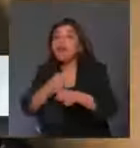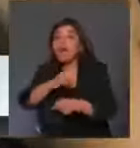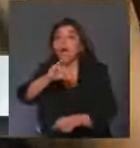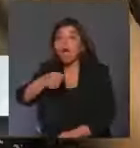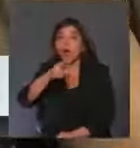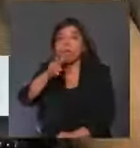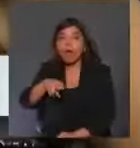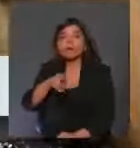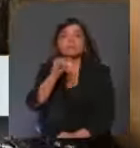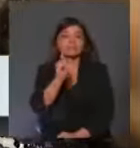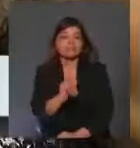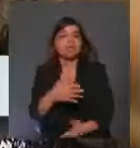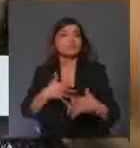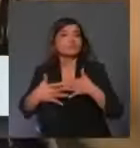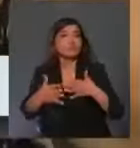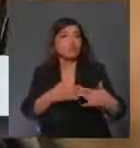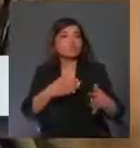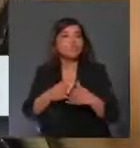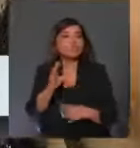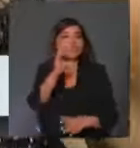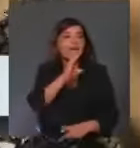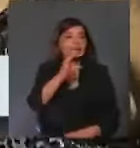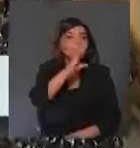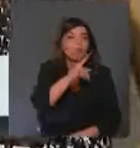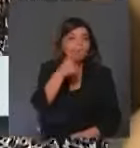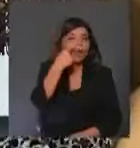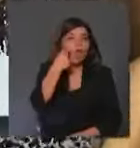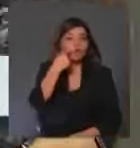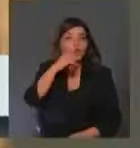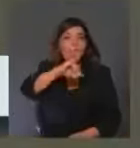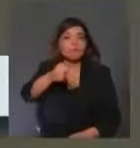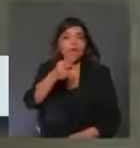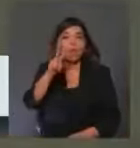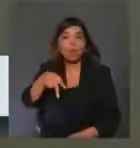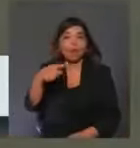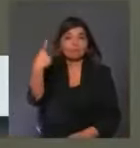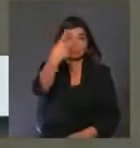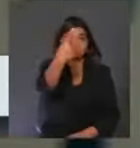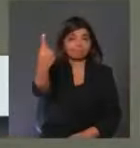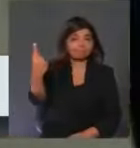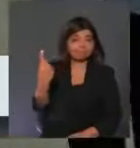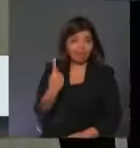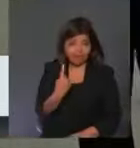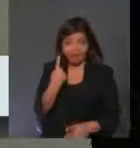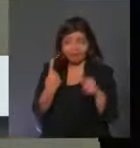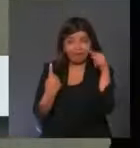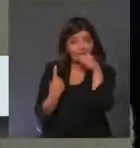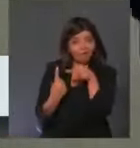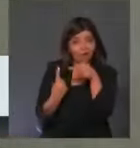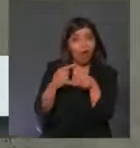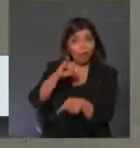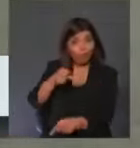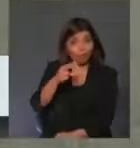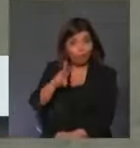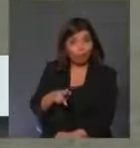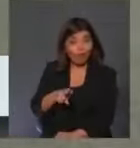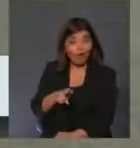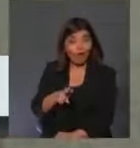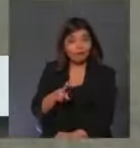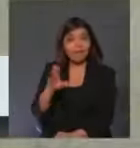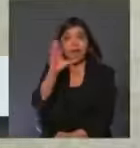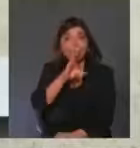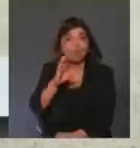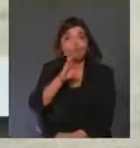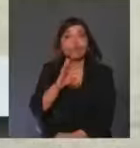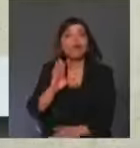Espinosa sí Dónde está Oiga que lo estamos buscando eh Mira por ahí por ahí viene Don Juan lo estábamos buscando